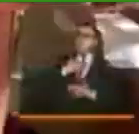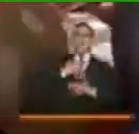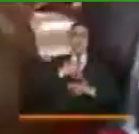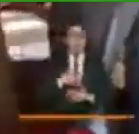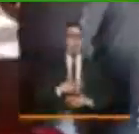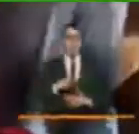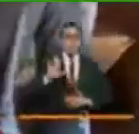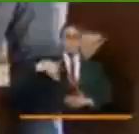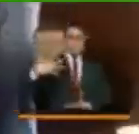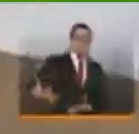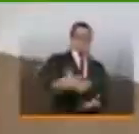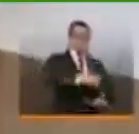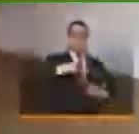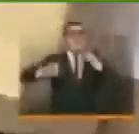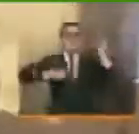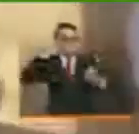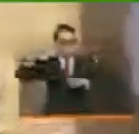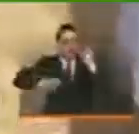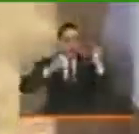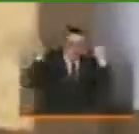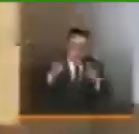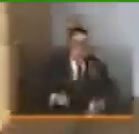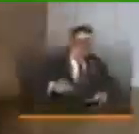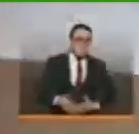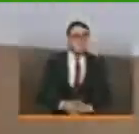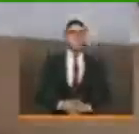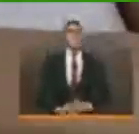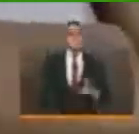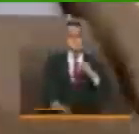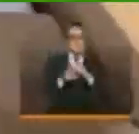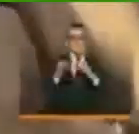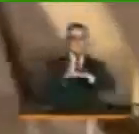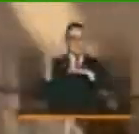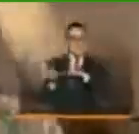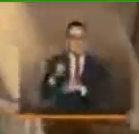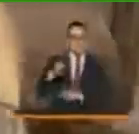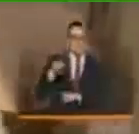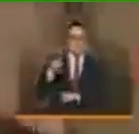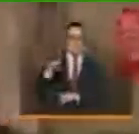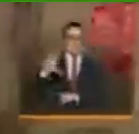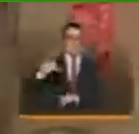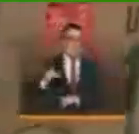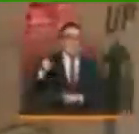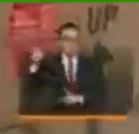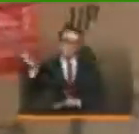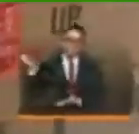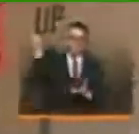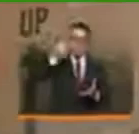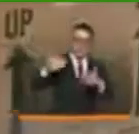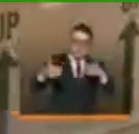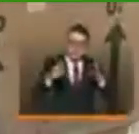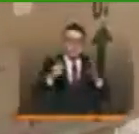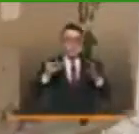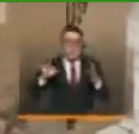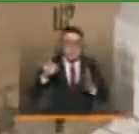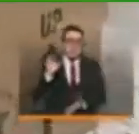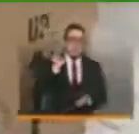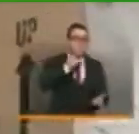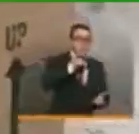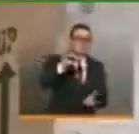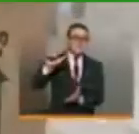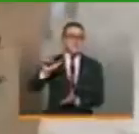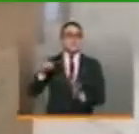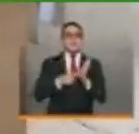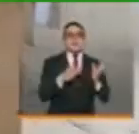venta y comercialización. Adicionalmente, también en Providencia se realizó la entrega de 1.300 kits a 4 asociaciones